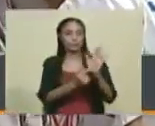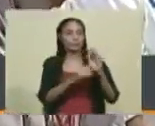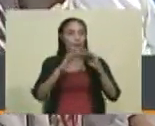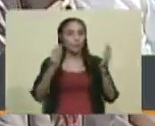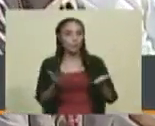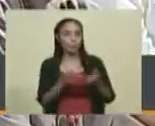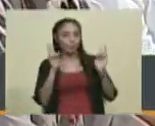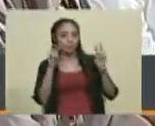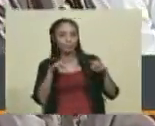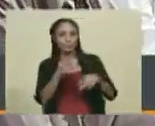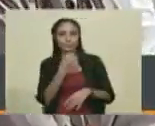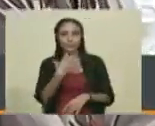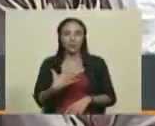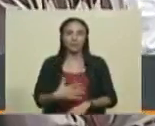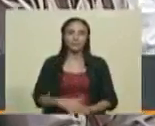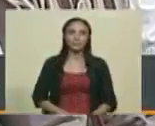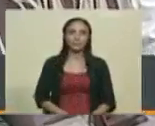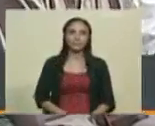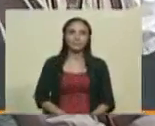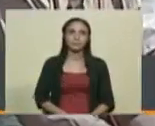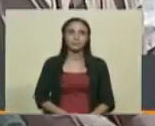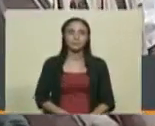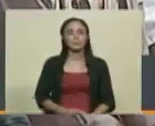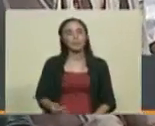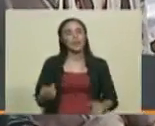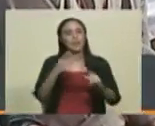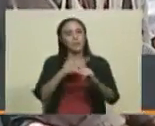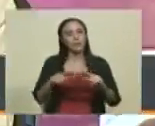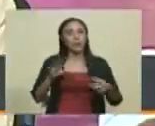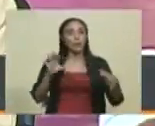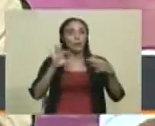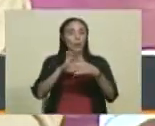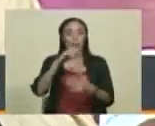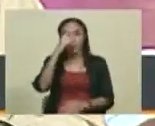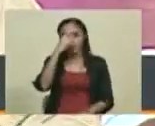entero. La alianza con la India,